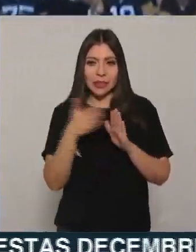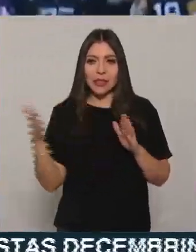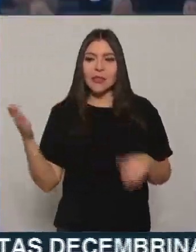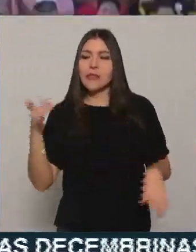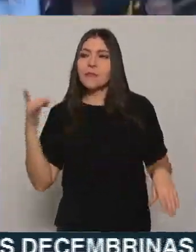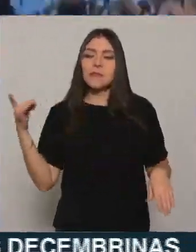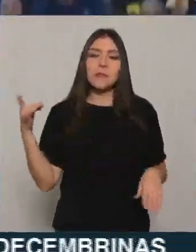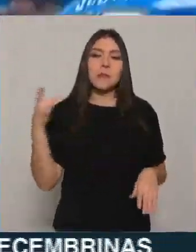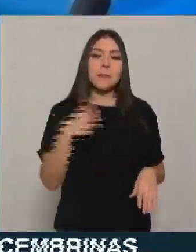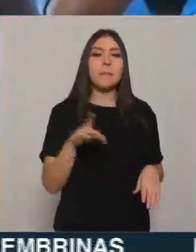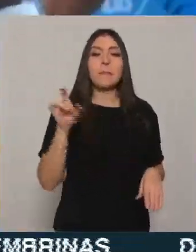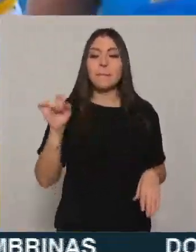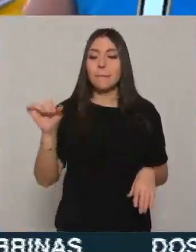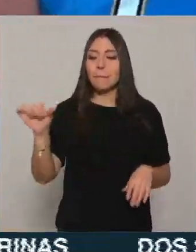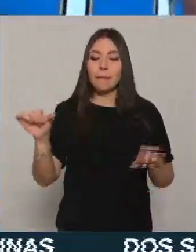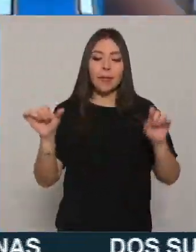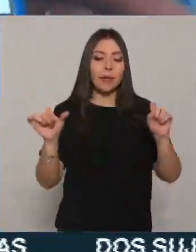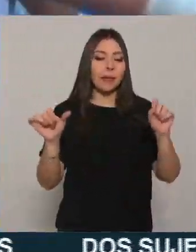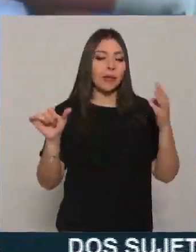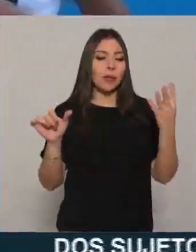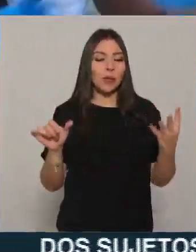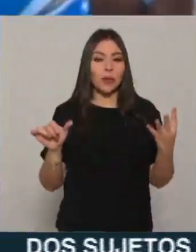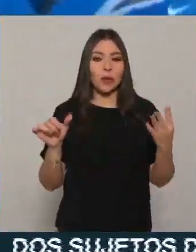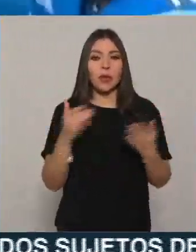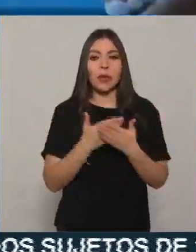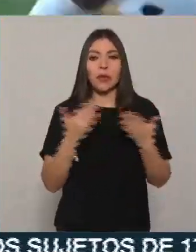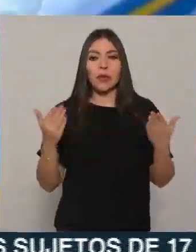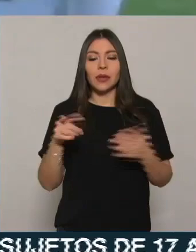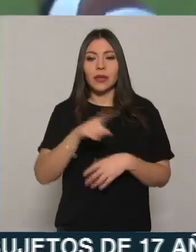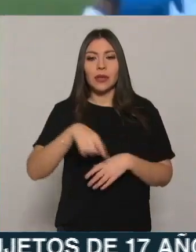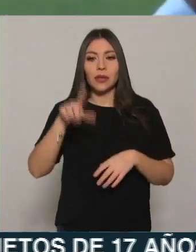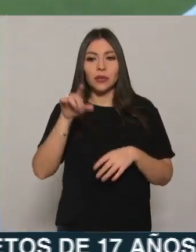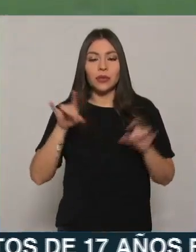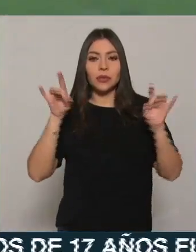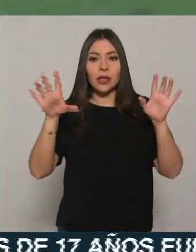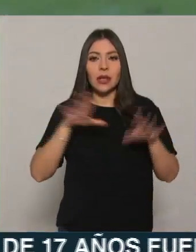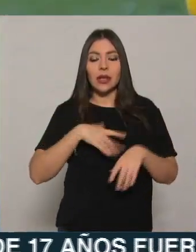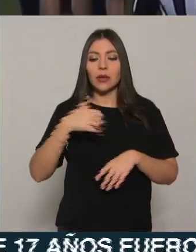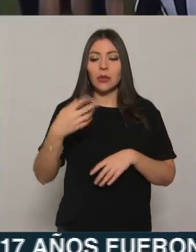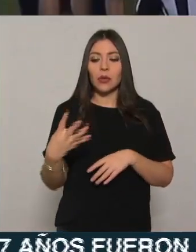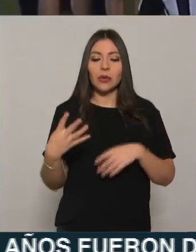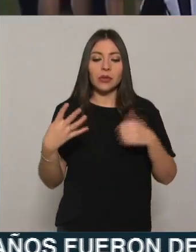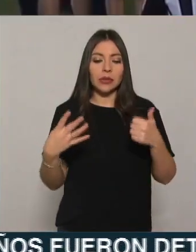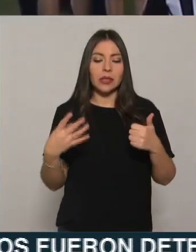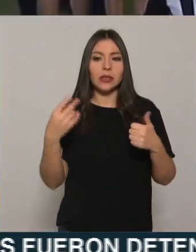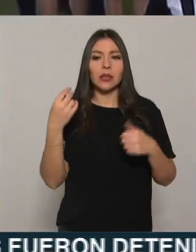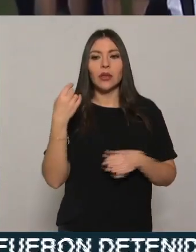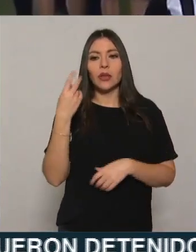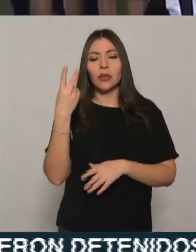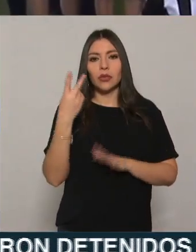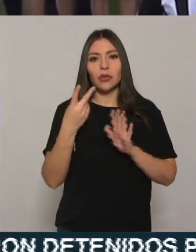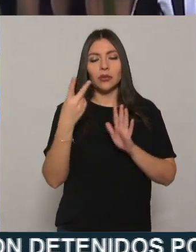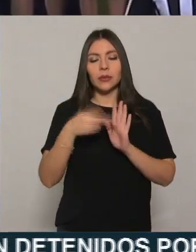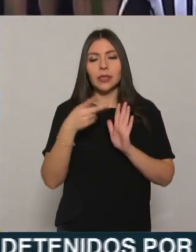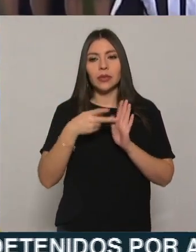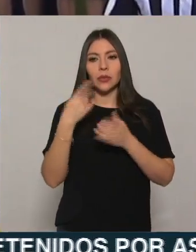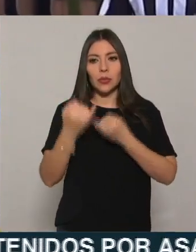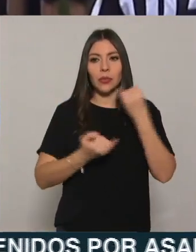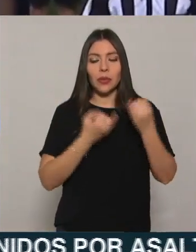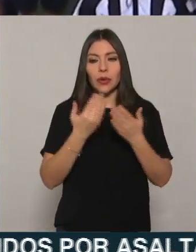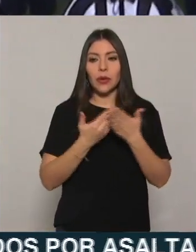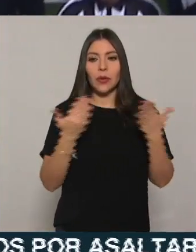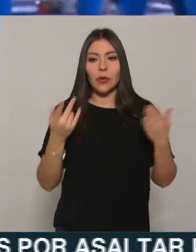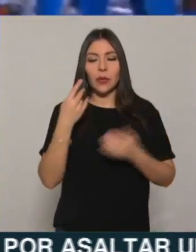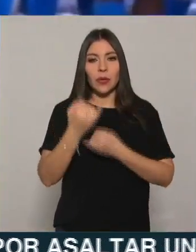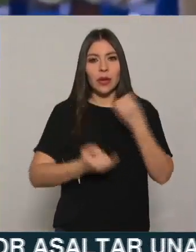por 26-24. Los Cargadores tienen marca de 4-6 a 2 juegos de los Chiefs, pero lo que este juego se convierte